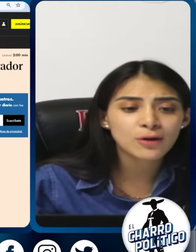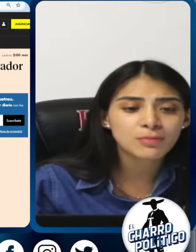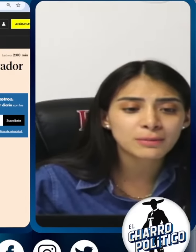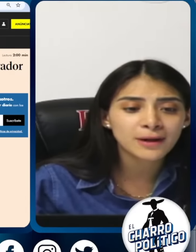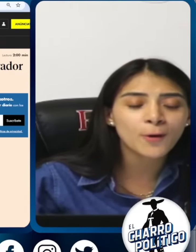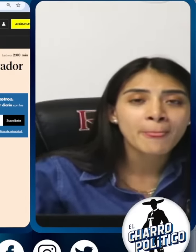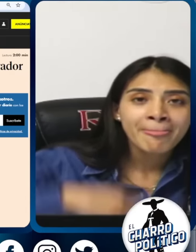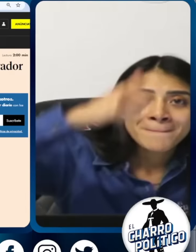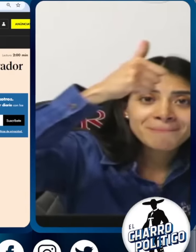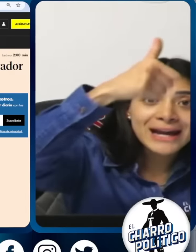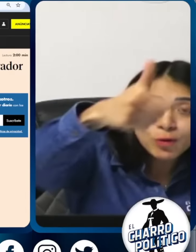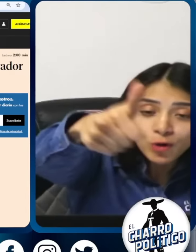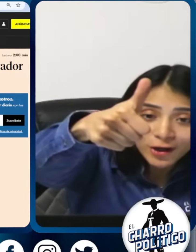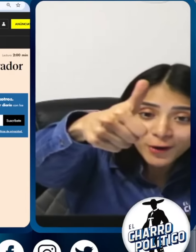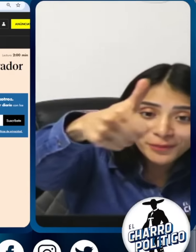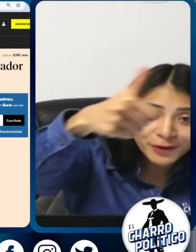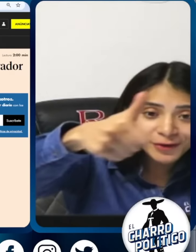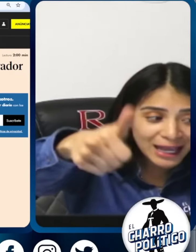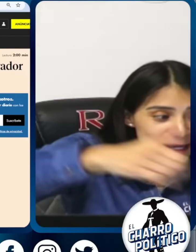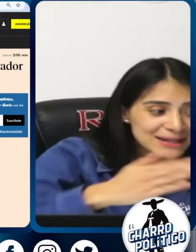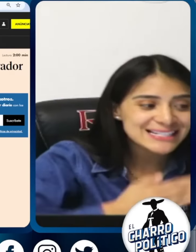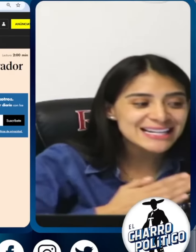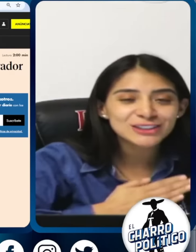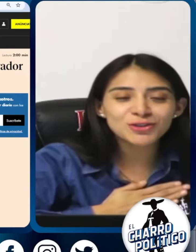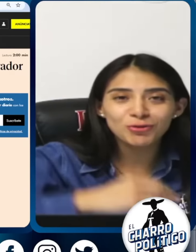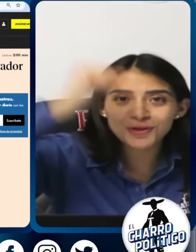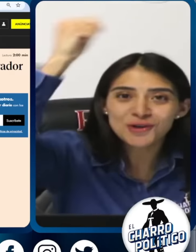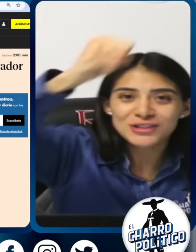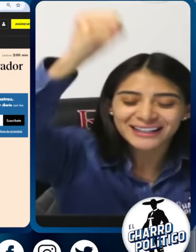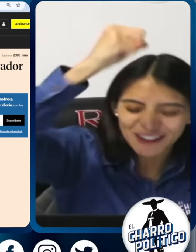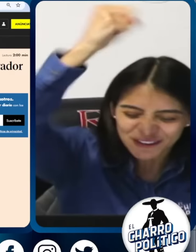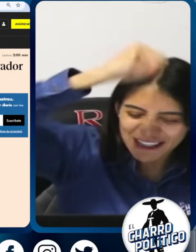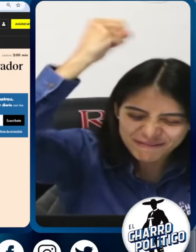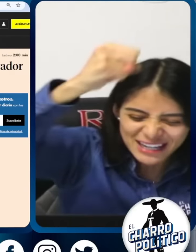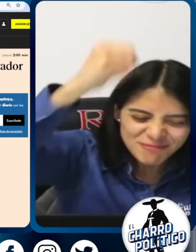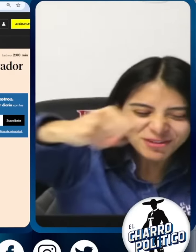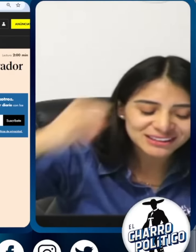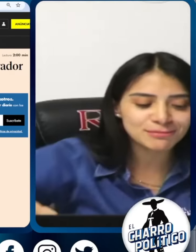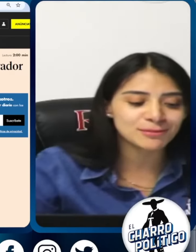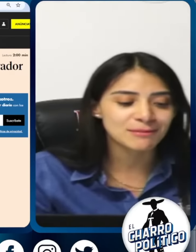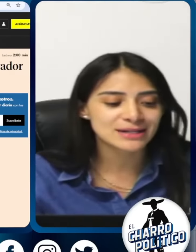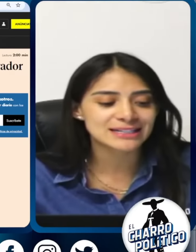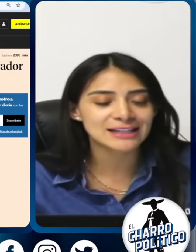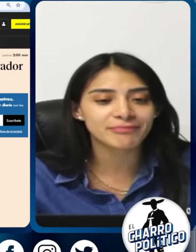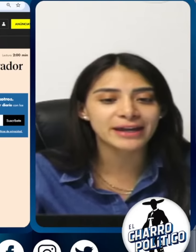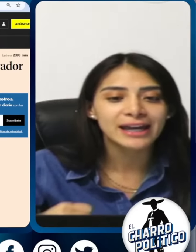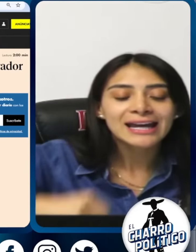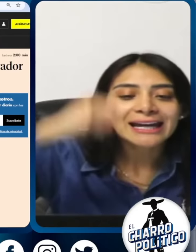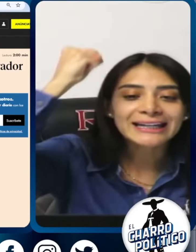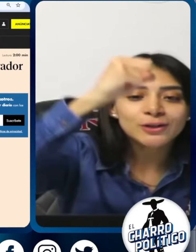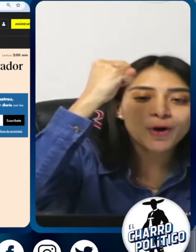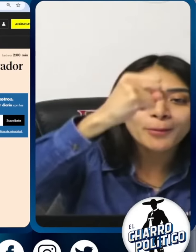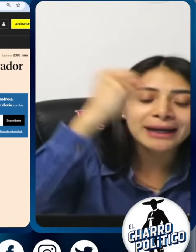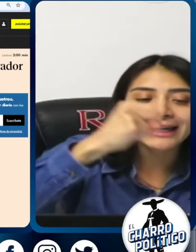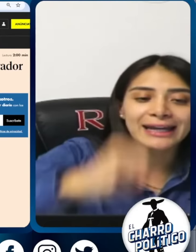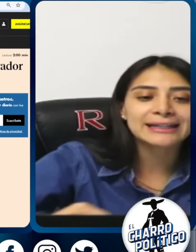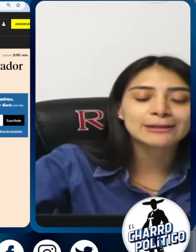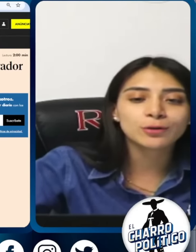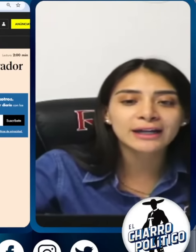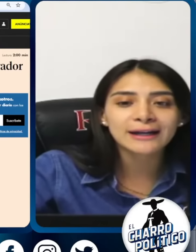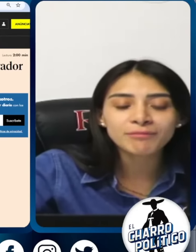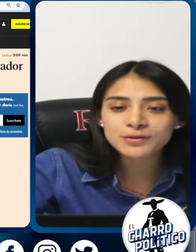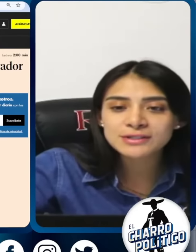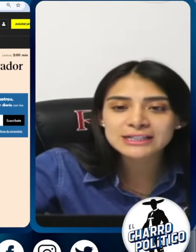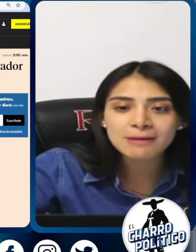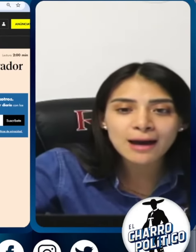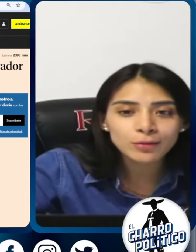López Obrador el primero de julio, ¿no? Y ahí me siento orgullosa que yo también voté por mi presidente y no me